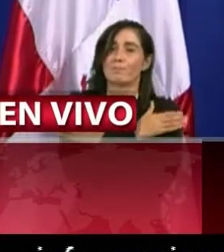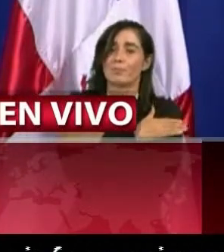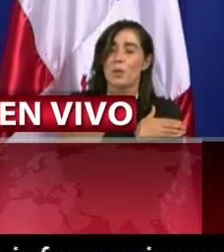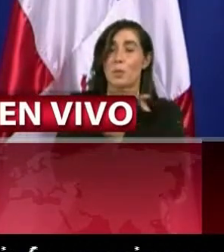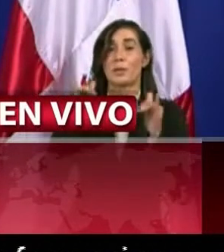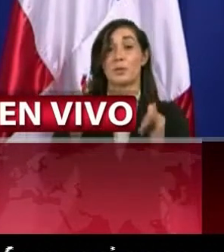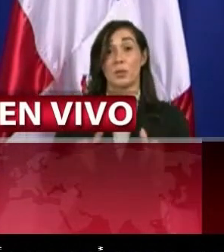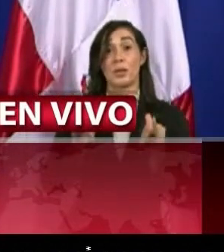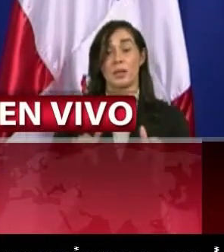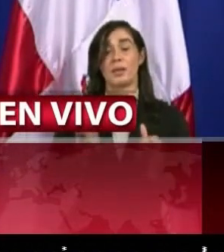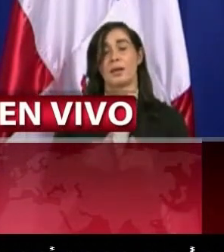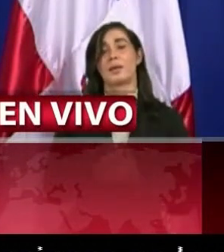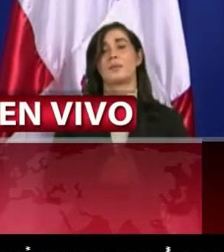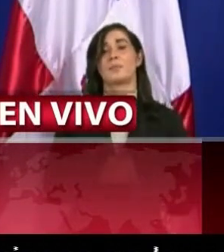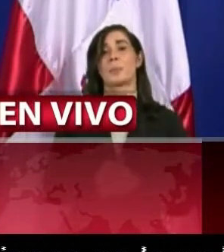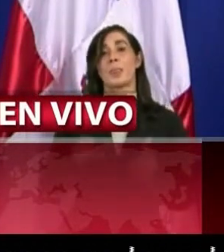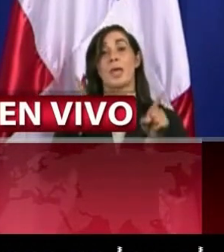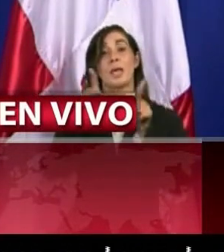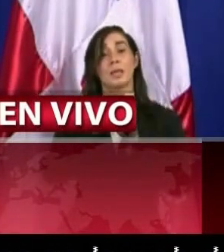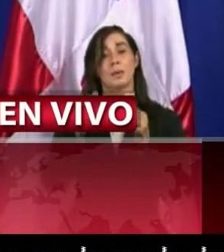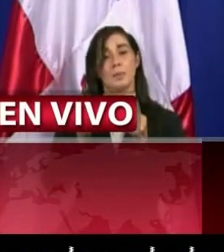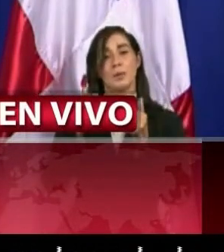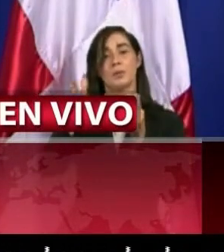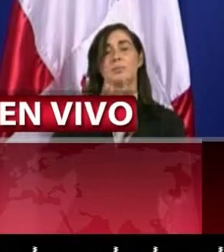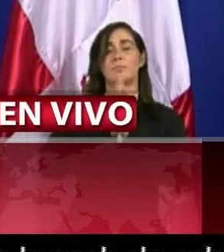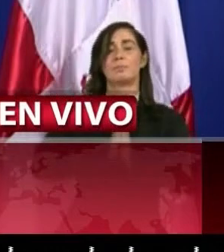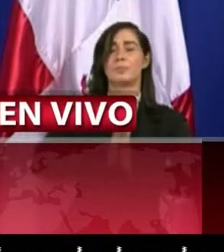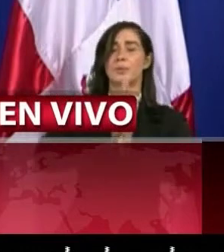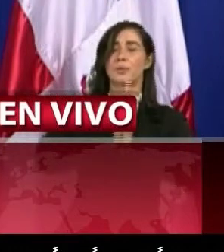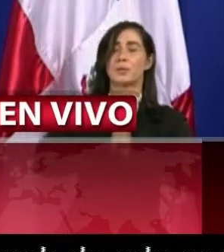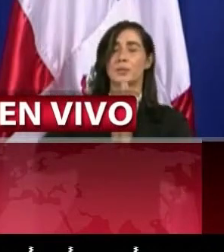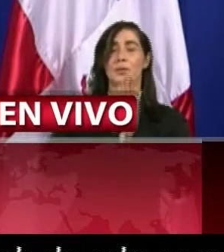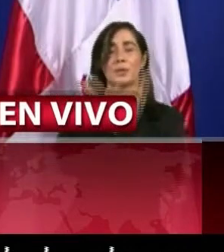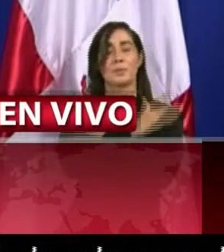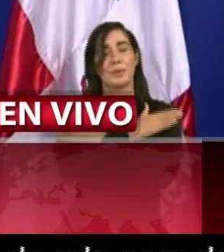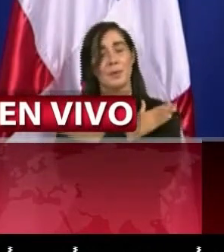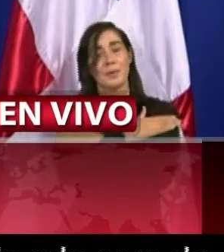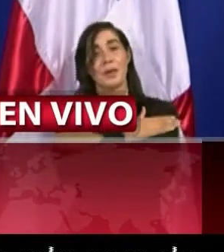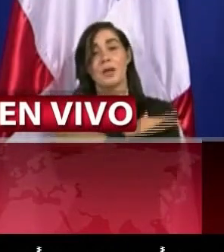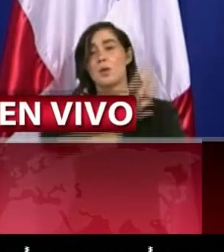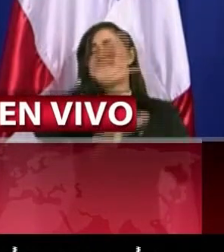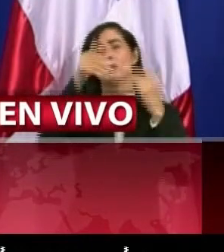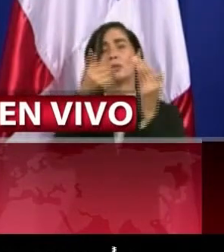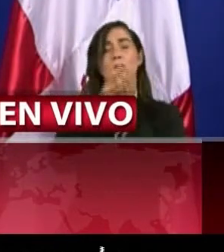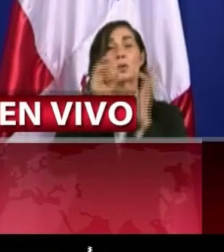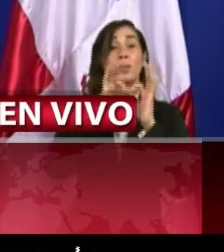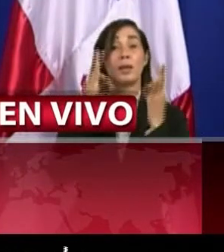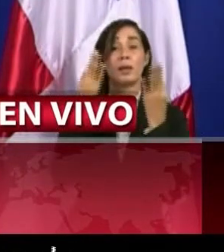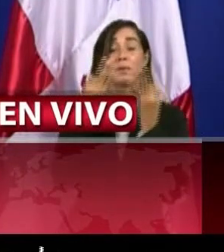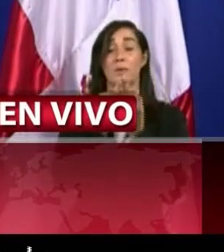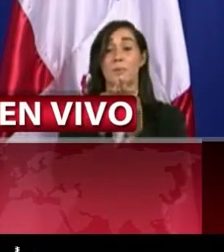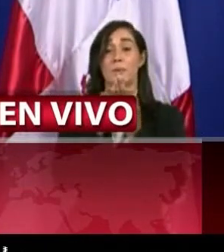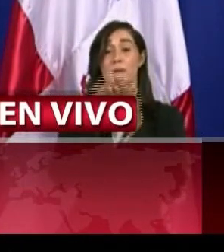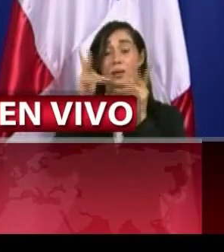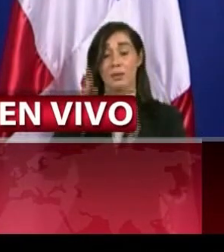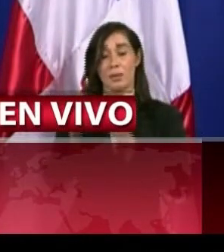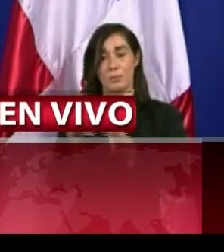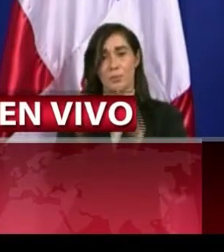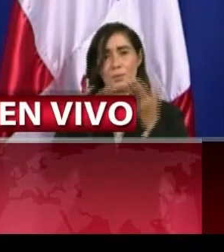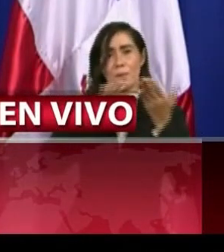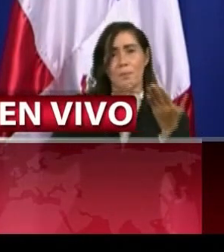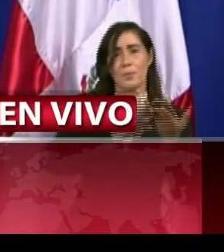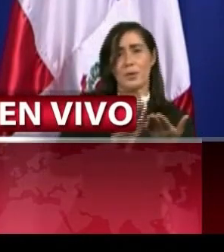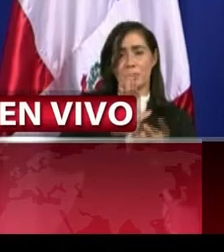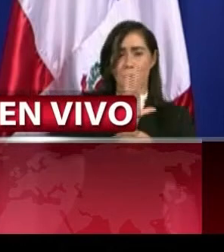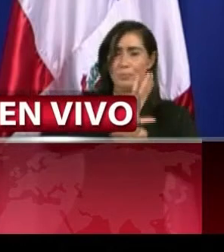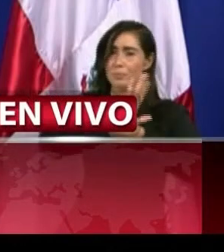aquí. Asimismo, extender mis oraciones y mi abrazo solidario a las familias que han perdido